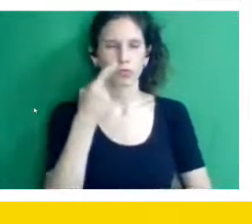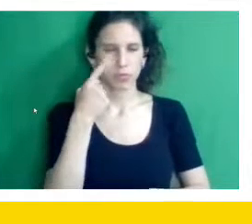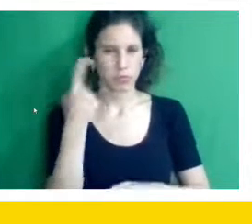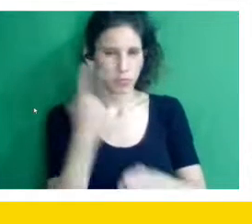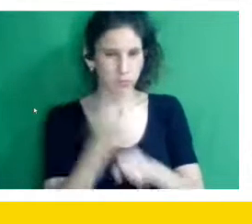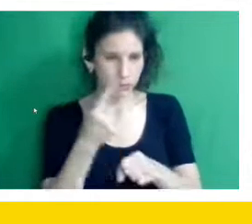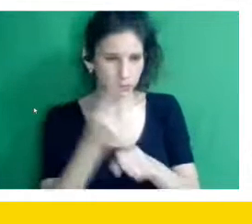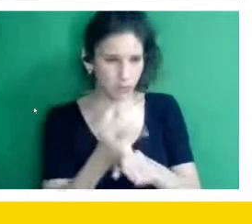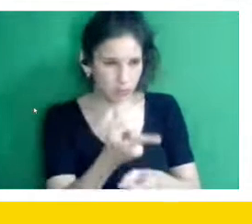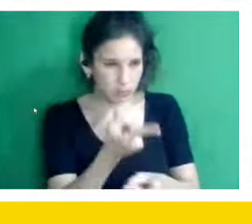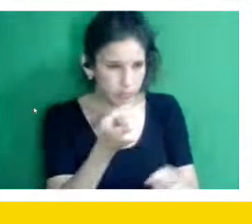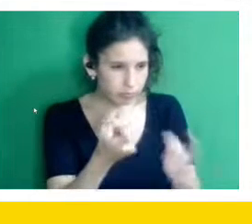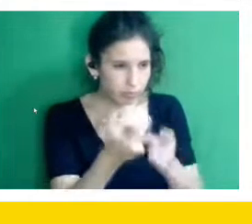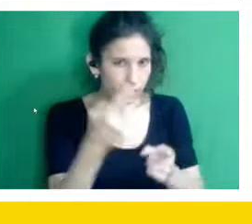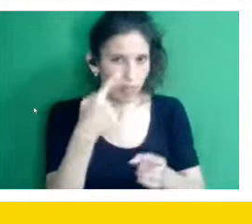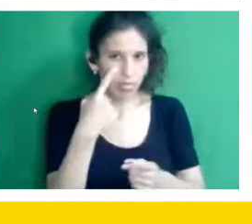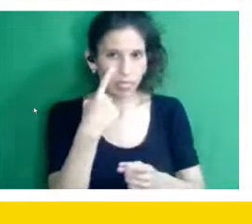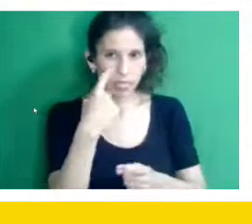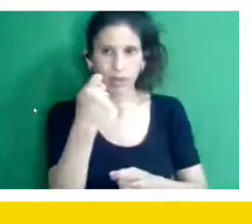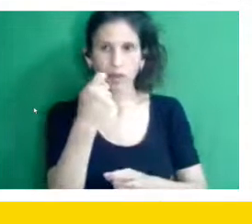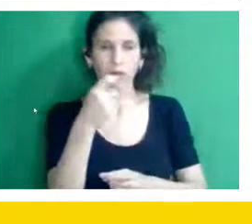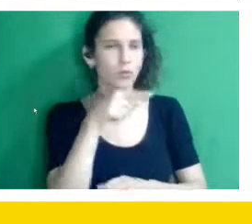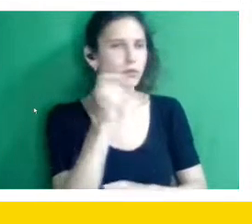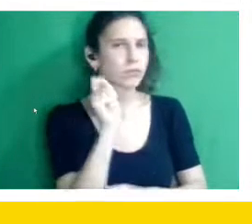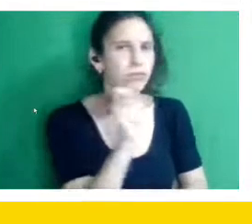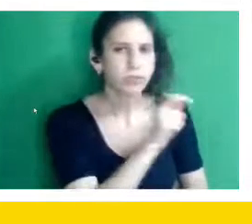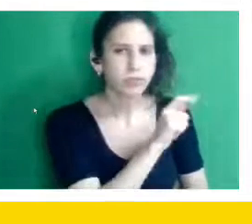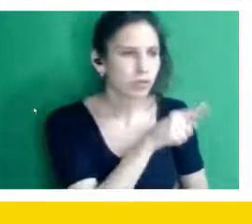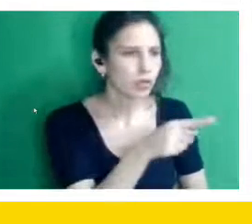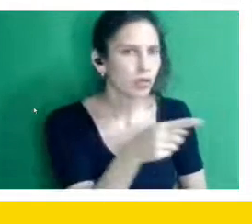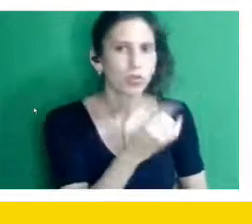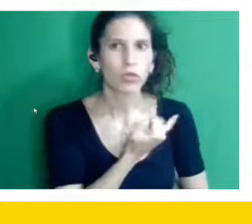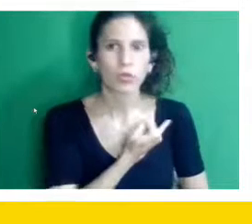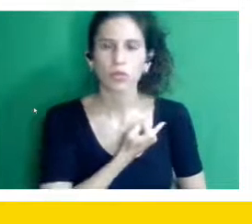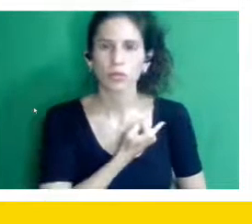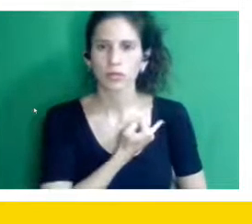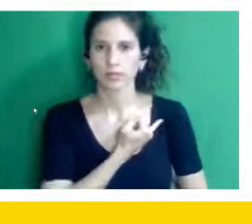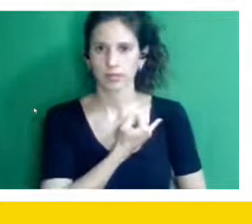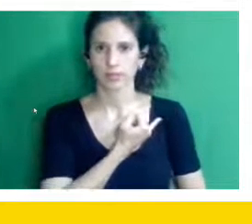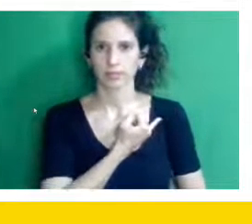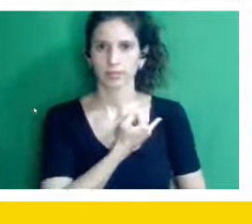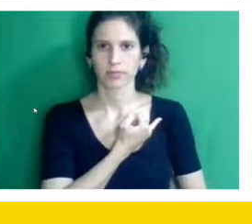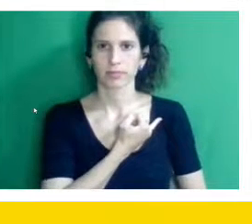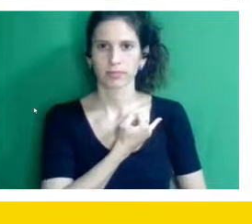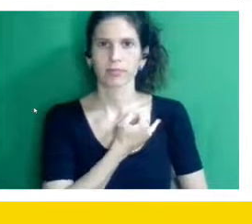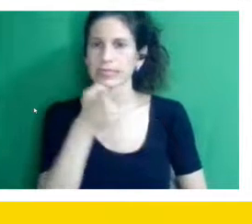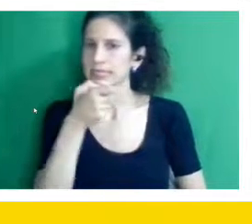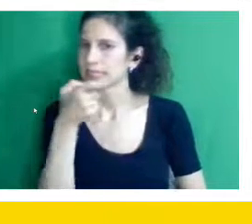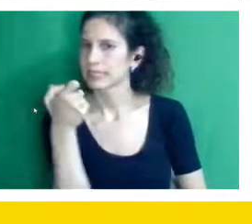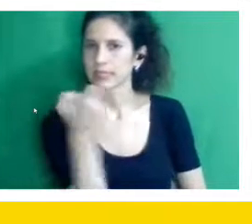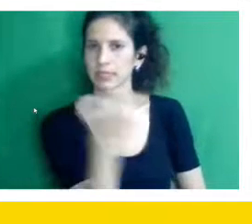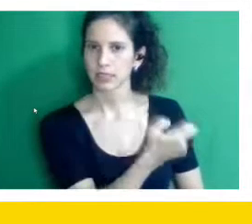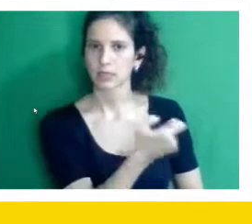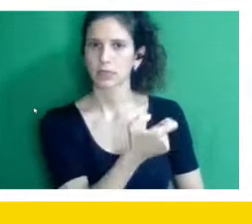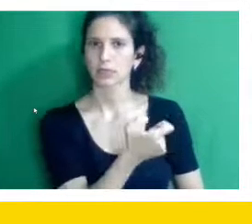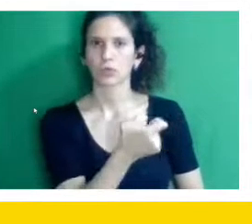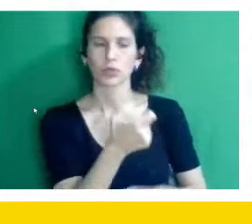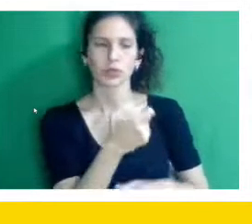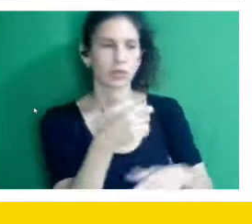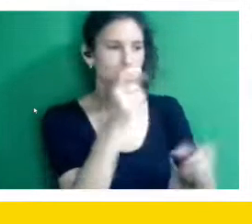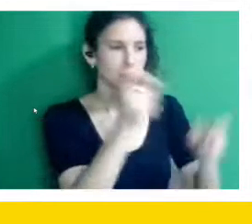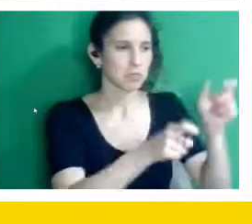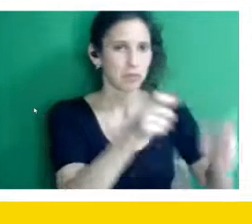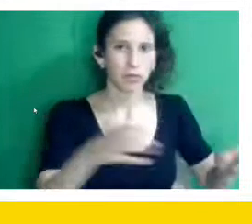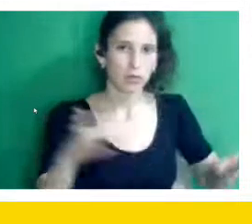a, la tecnología hoy día no nos permite, y por lo tanto tenemos que llegar a un nivel de respuesta que sea con igualdad de oportunidades, que es una de las cosas